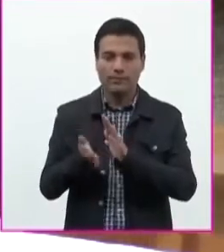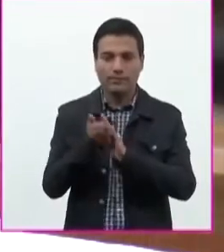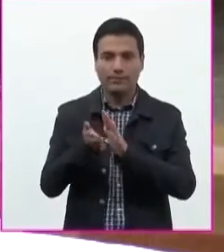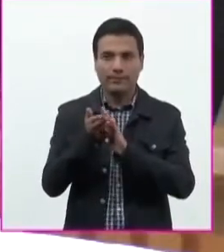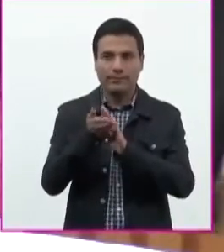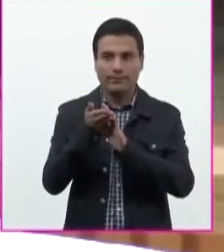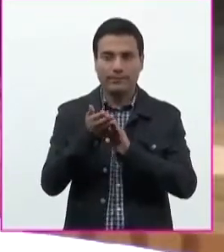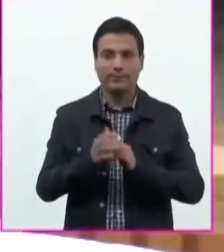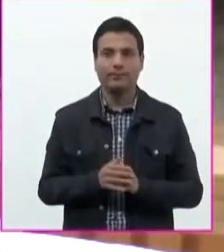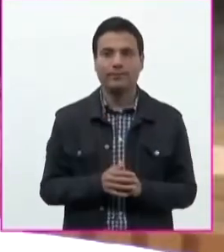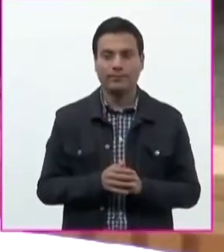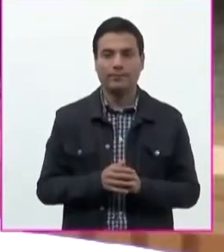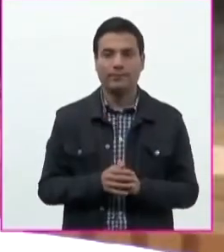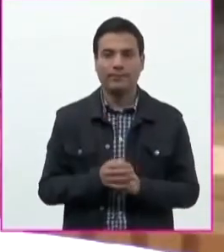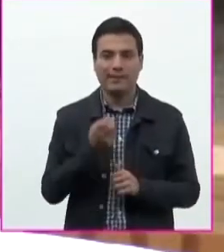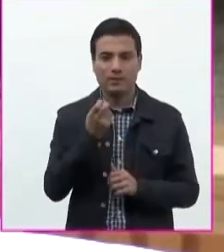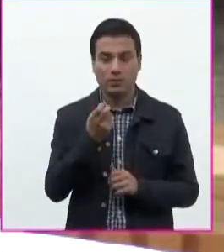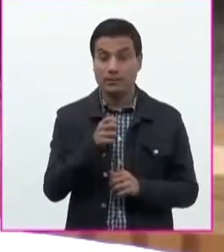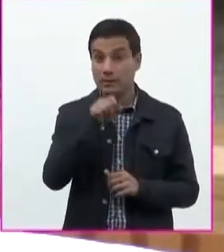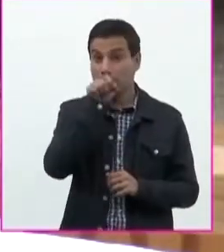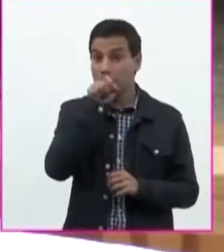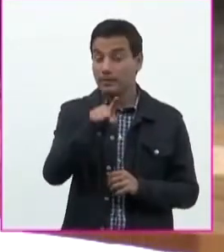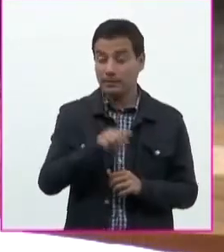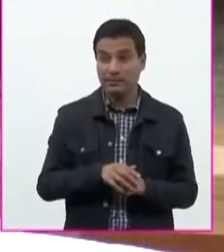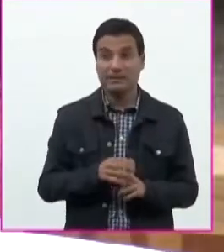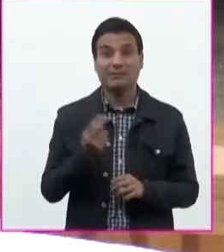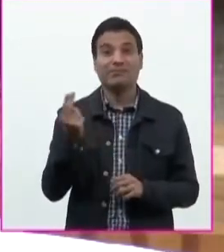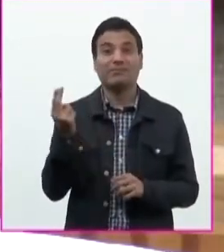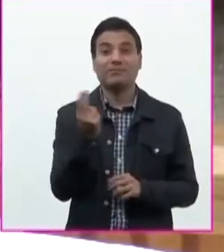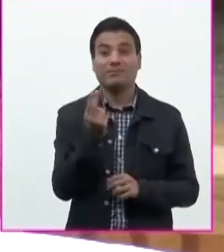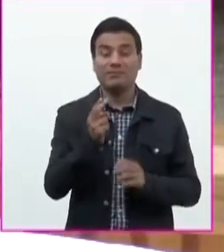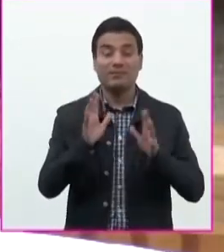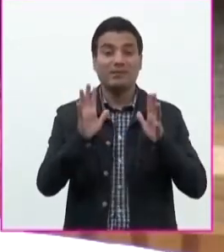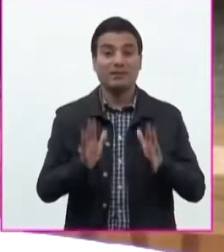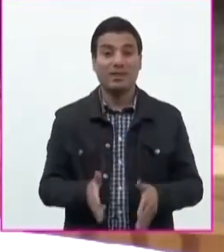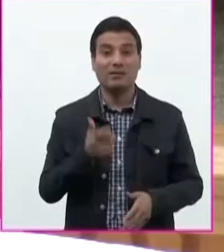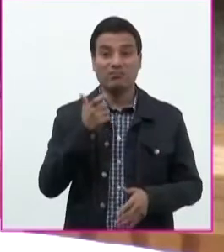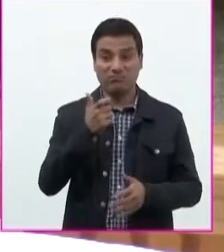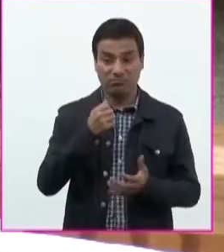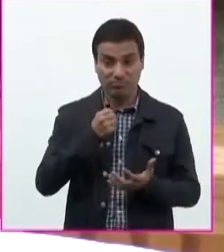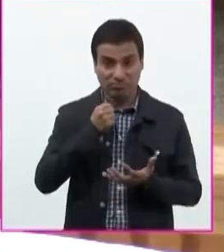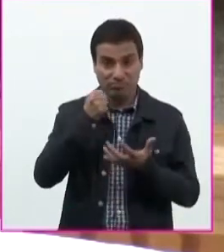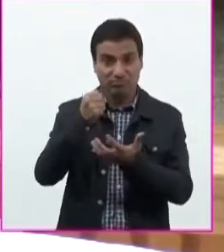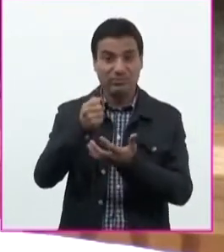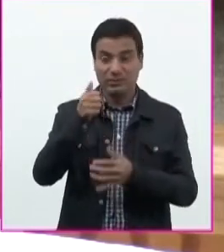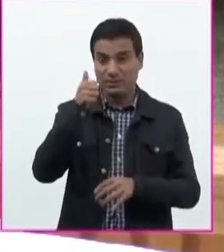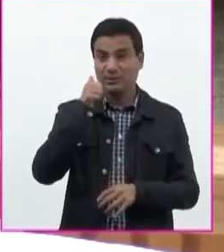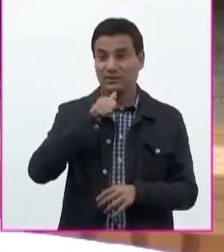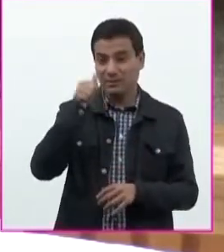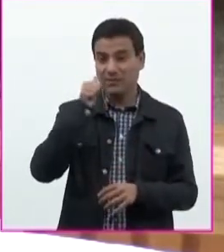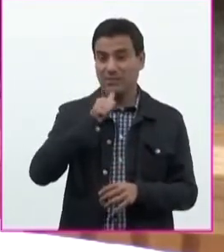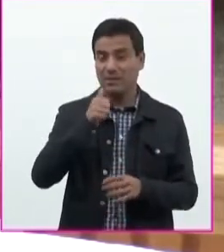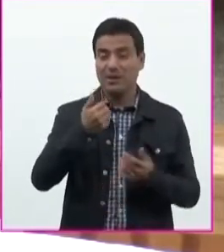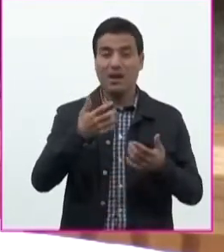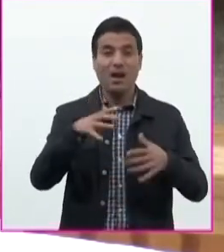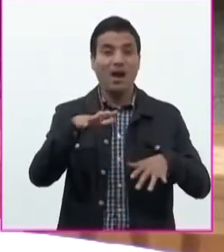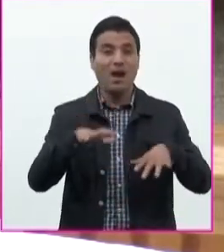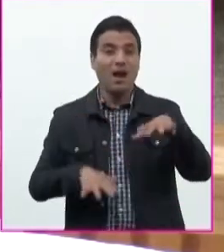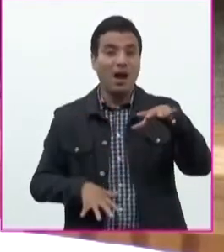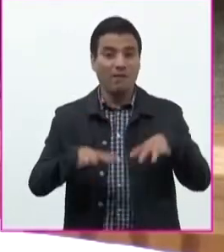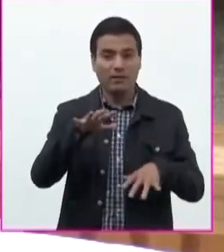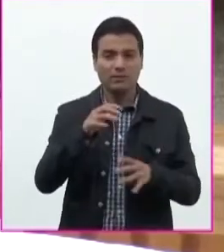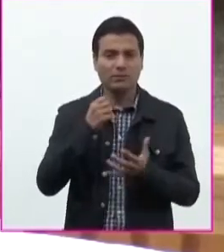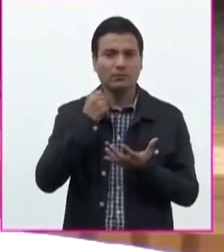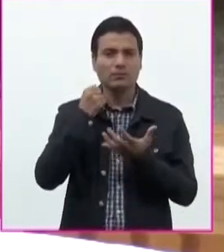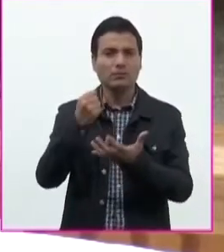en como parte del presupuesto y que es necesaria es una inversión que el ine tiene que hacer en algunos casos por razones de